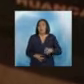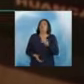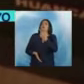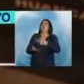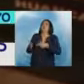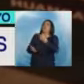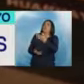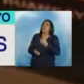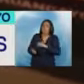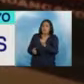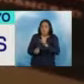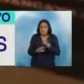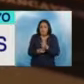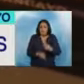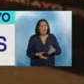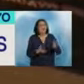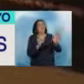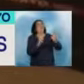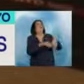puedes cuidar? ¿Qué